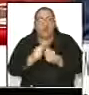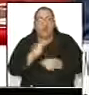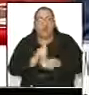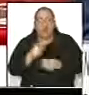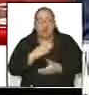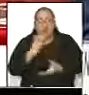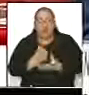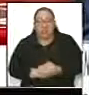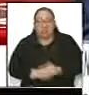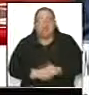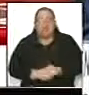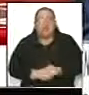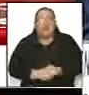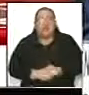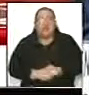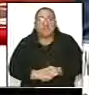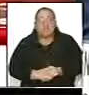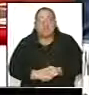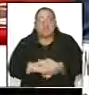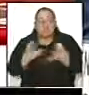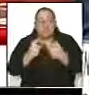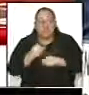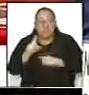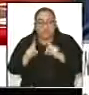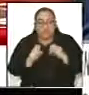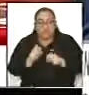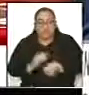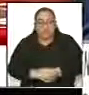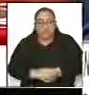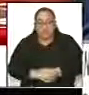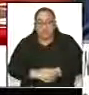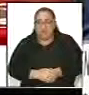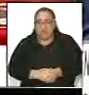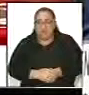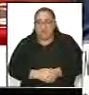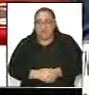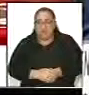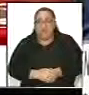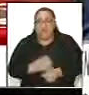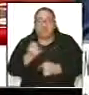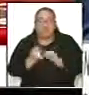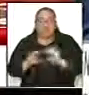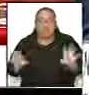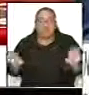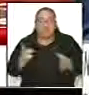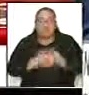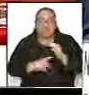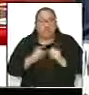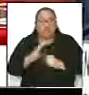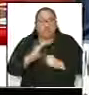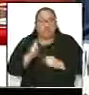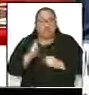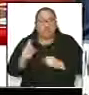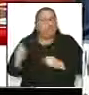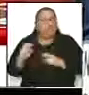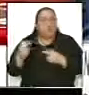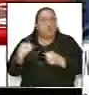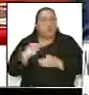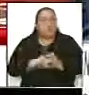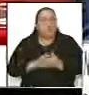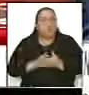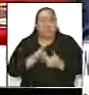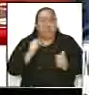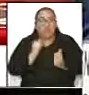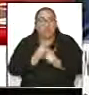situación. La empresa consultora Giga Consulting concluyó que la red no es competitiva frente